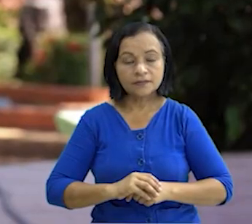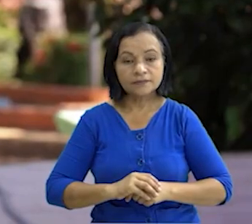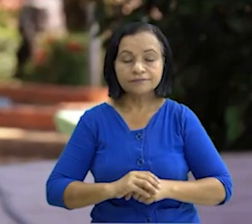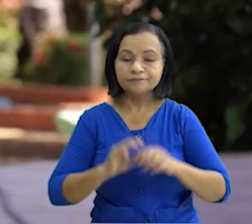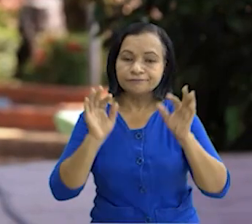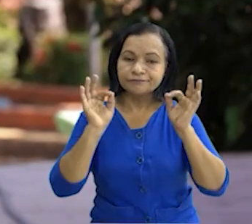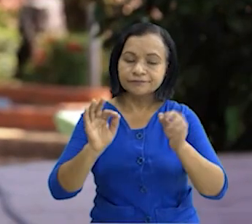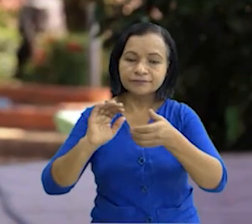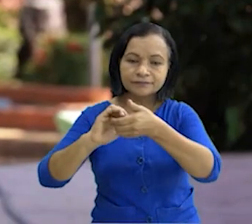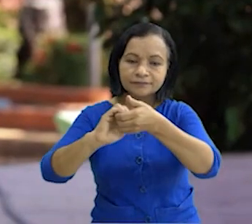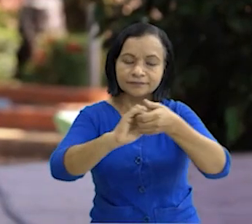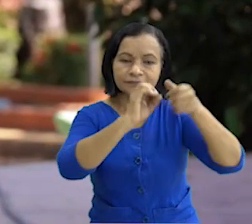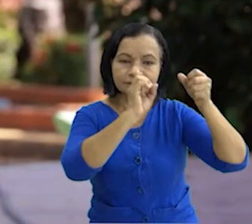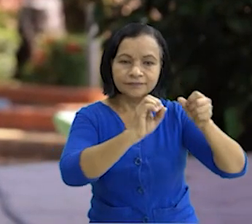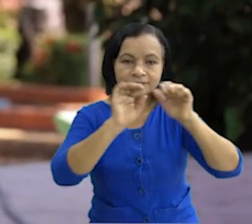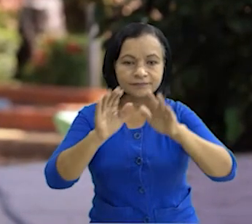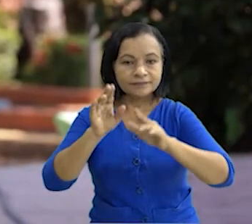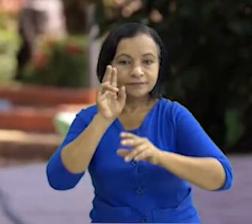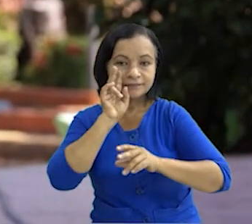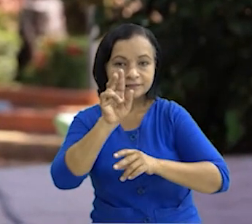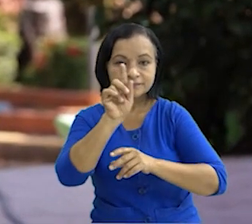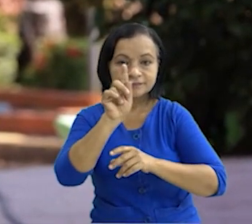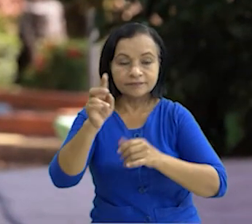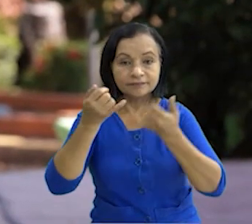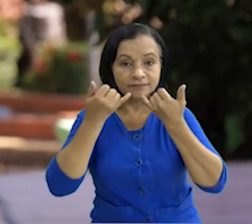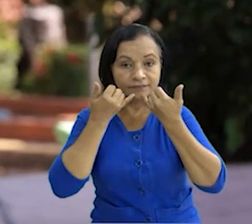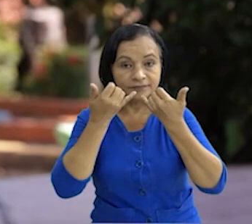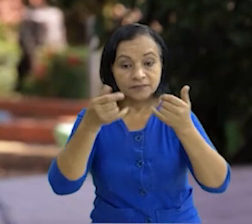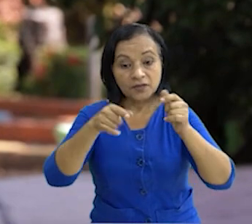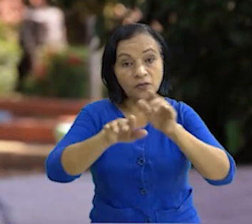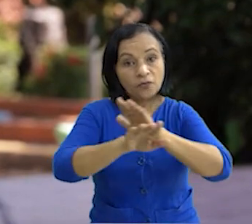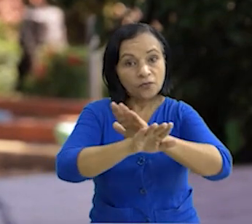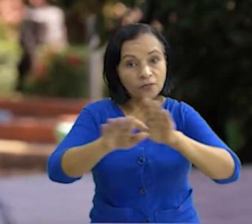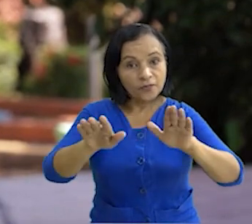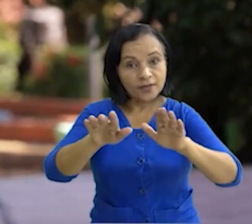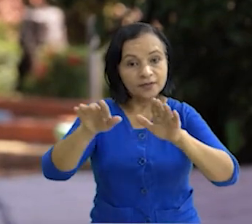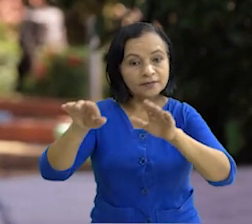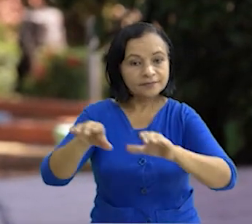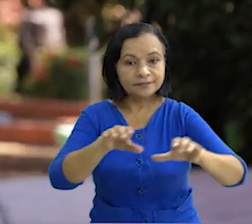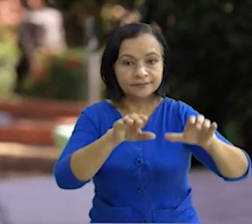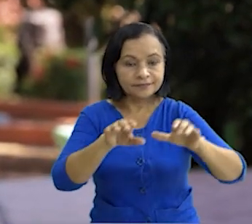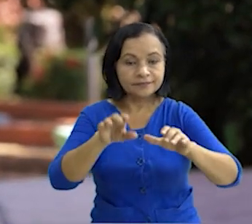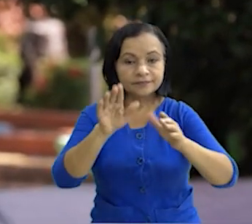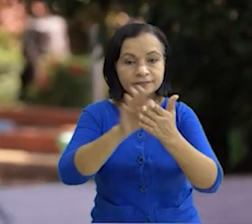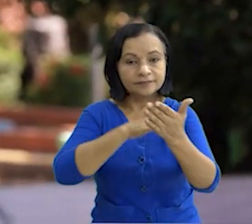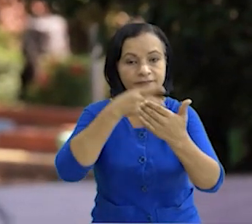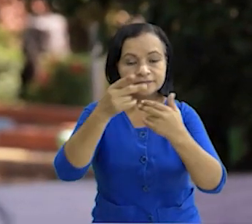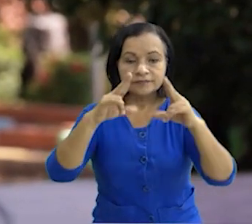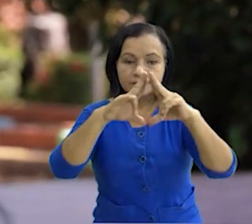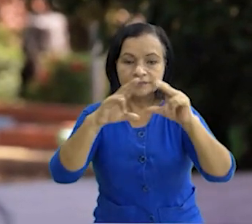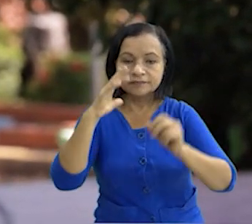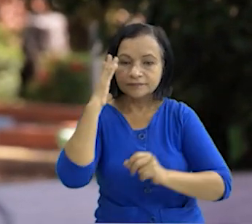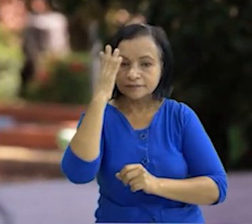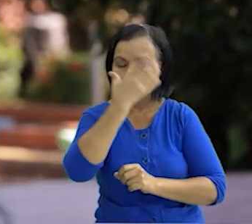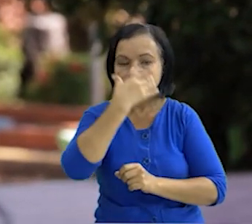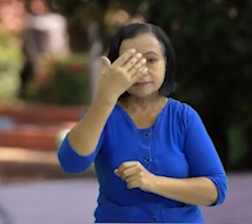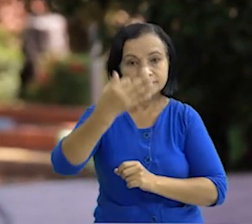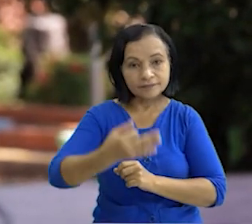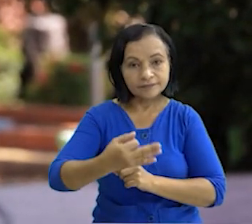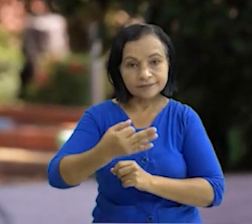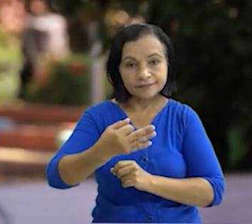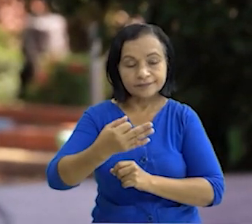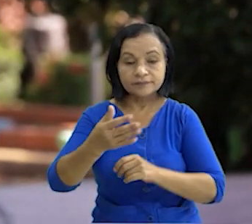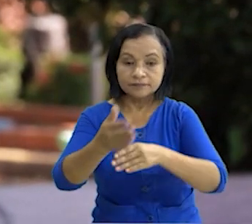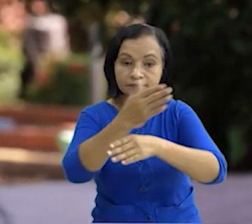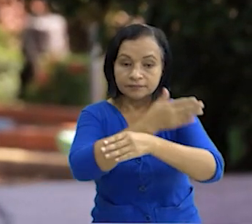Y bien, amigos y amigas televidentes, con estas informaciones llegamos al final de esta edición de su programa Nicaragua Linda y Segura.